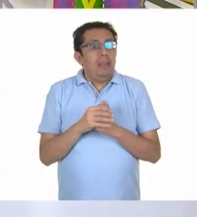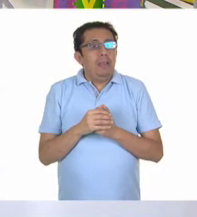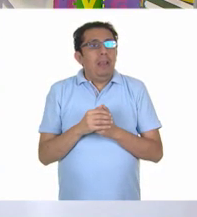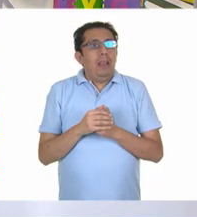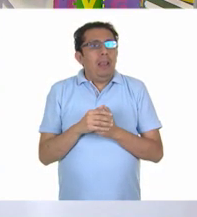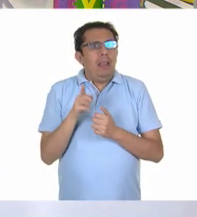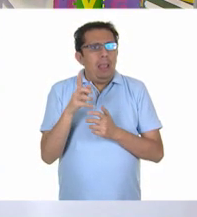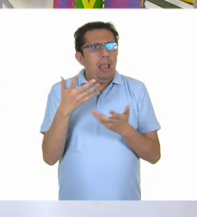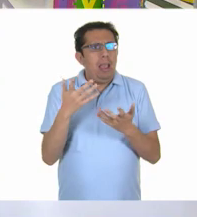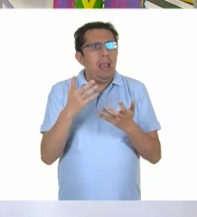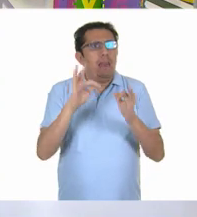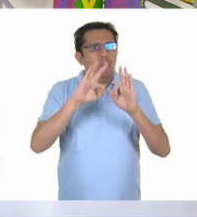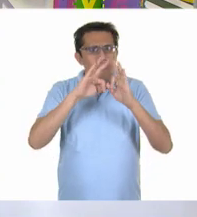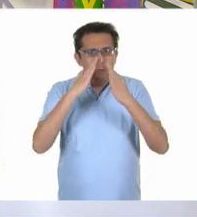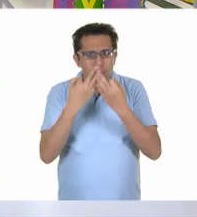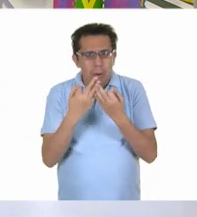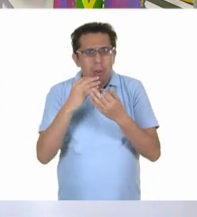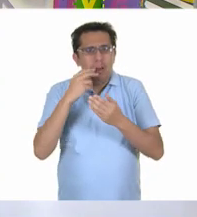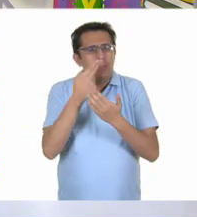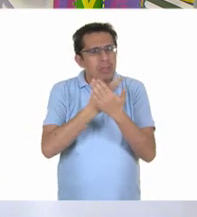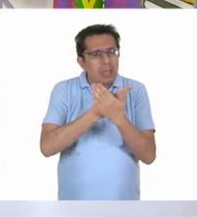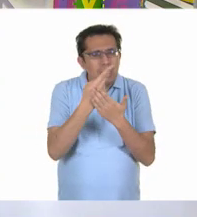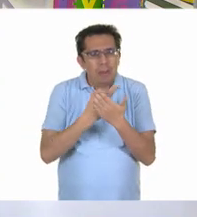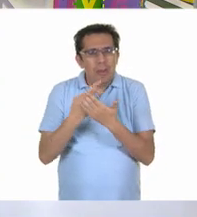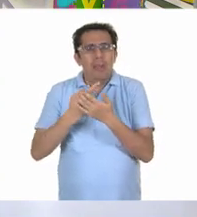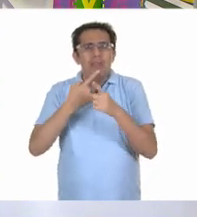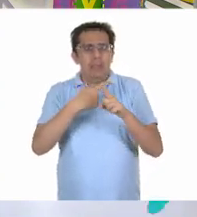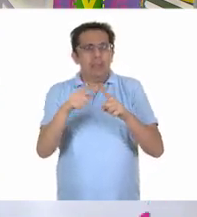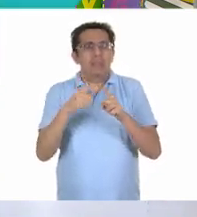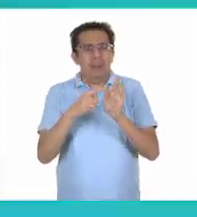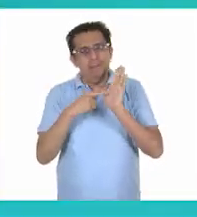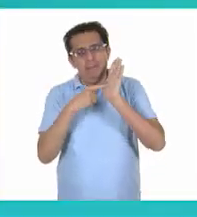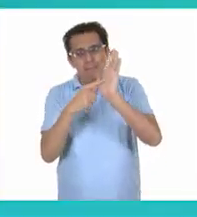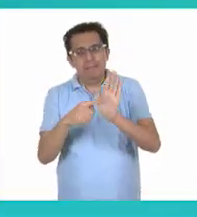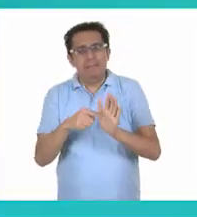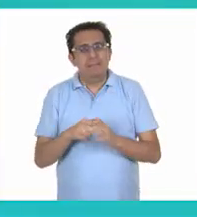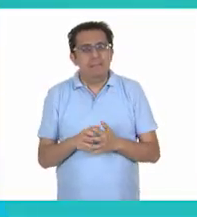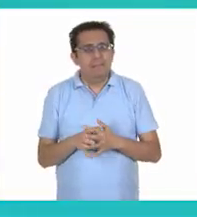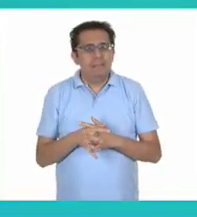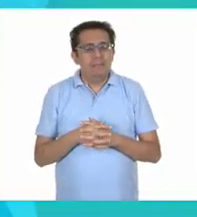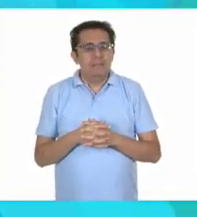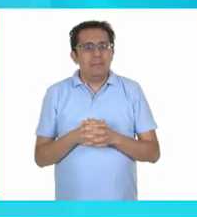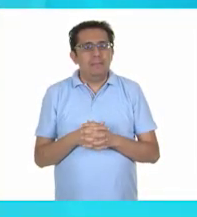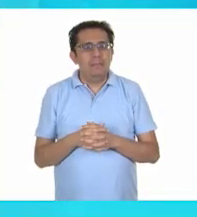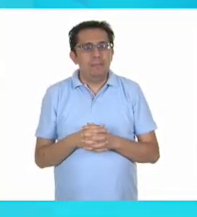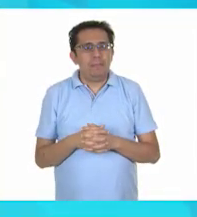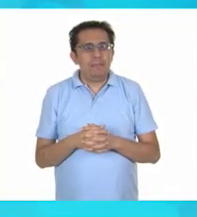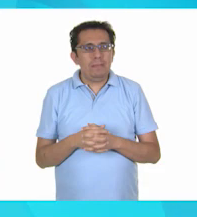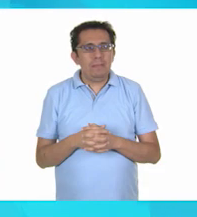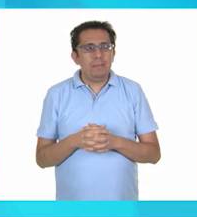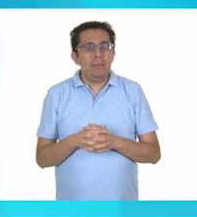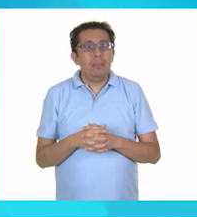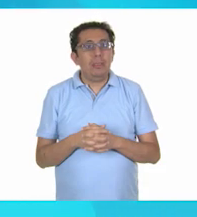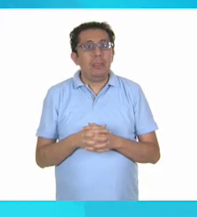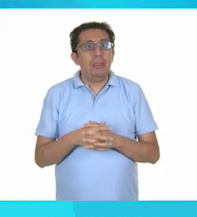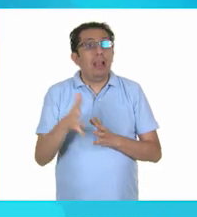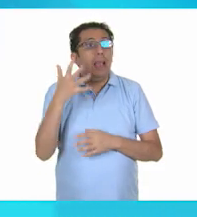también hacía con figuras geométricas diferentes dibujitos. Sí, vamos a verlo.